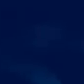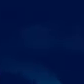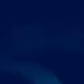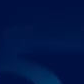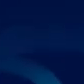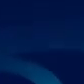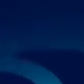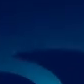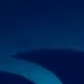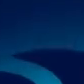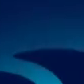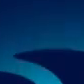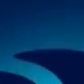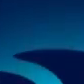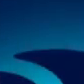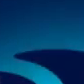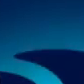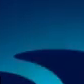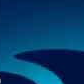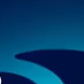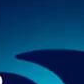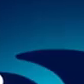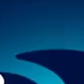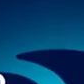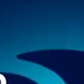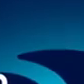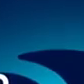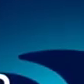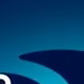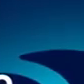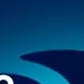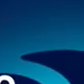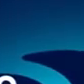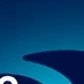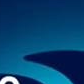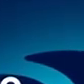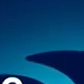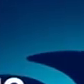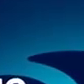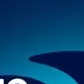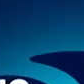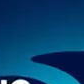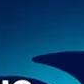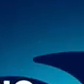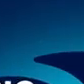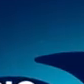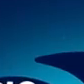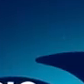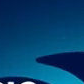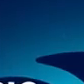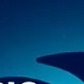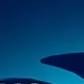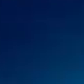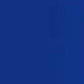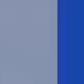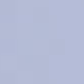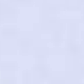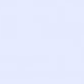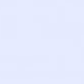Maestros de lo extraordinario, sábados y domingos, 12 del mediodía.